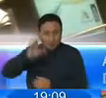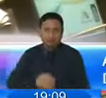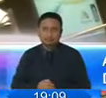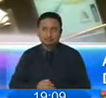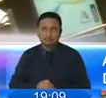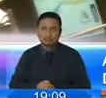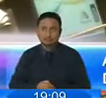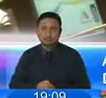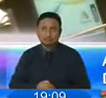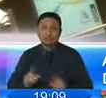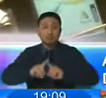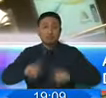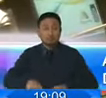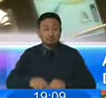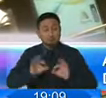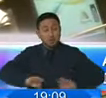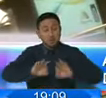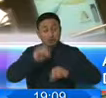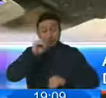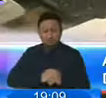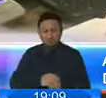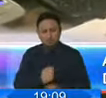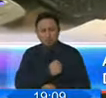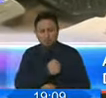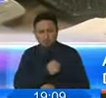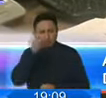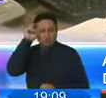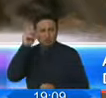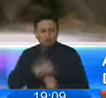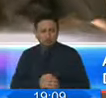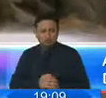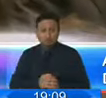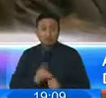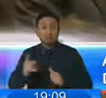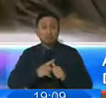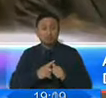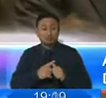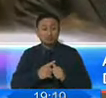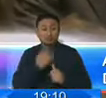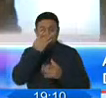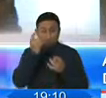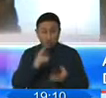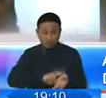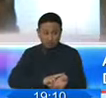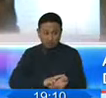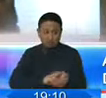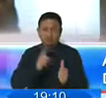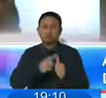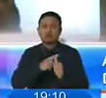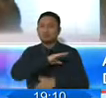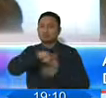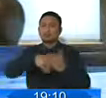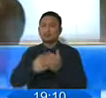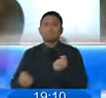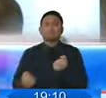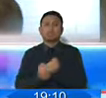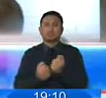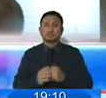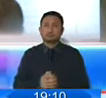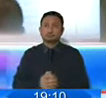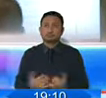hubo tiempo para la autocrítica, pues se asegura que la lucha contra el racismo debe ser impulsada por todos. Ahora este acto de